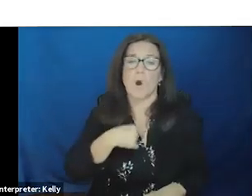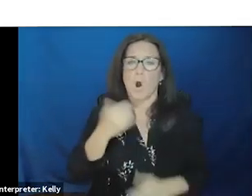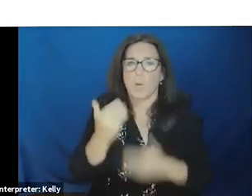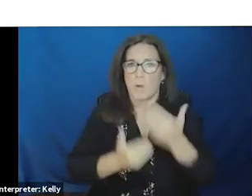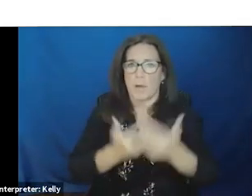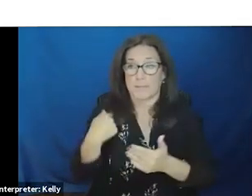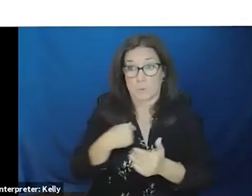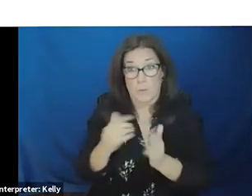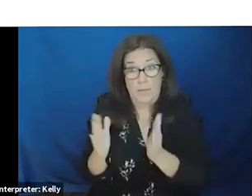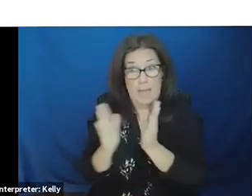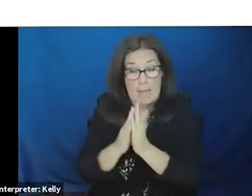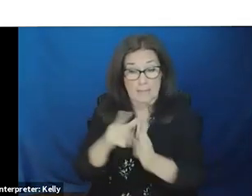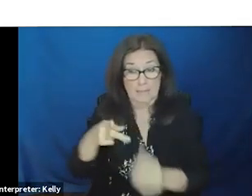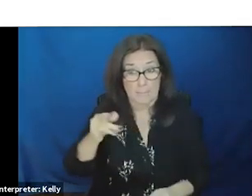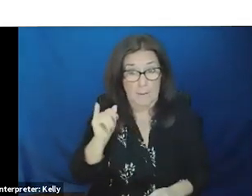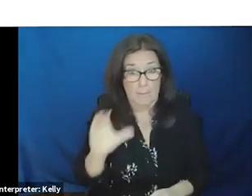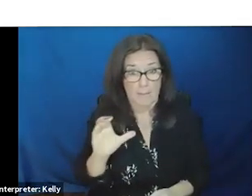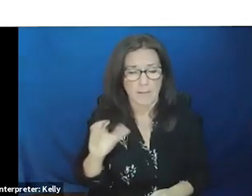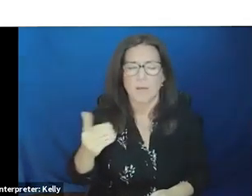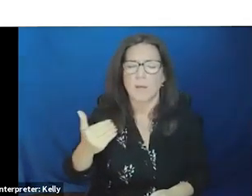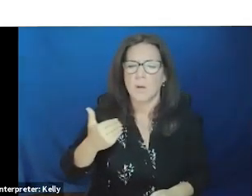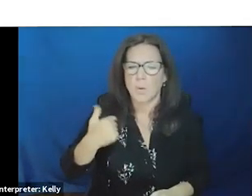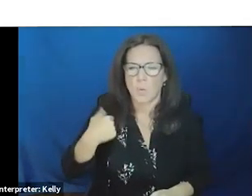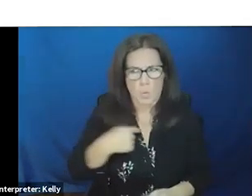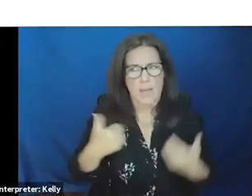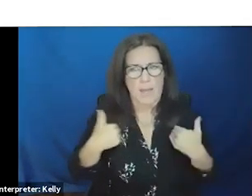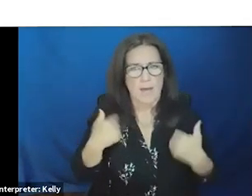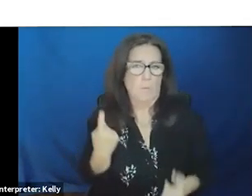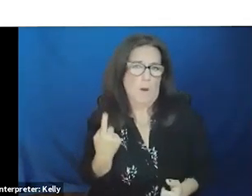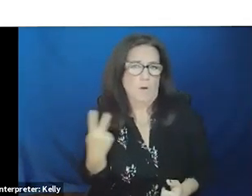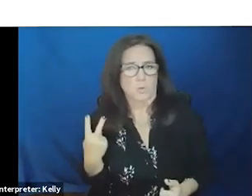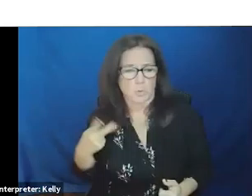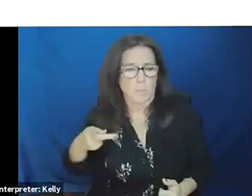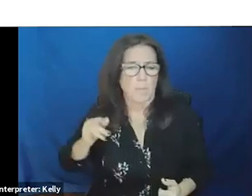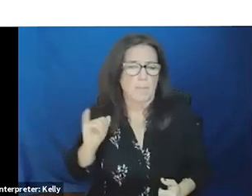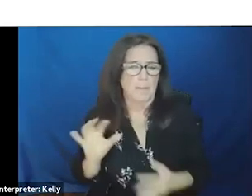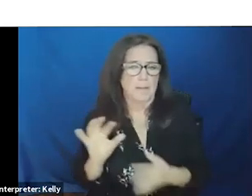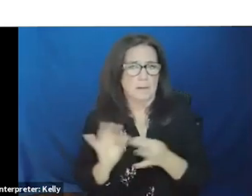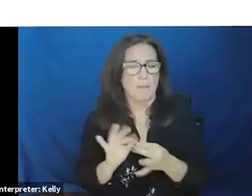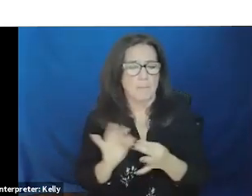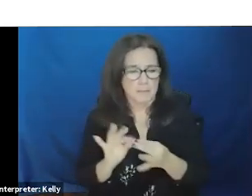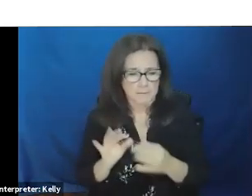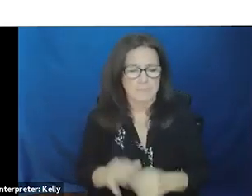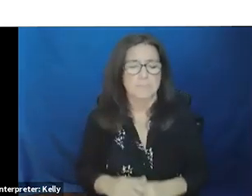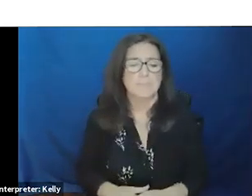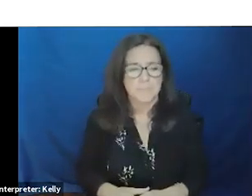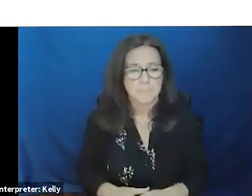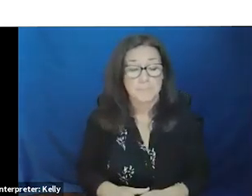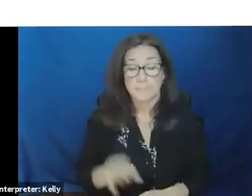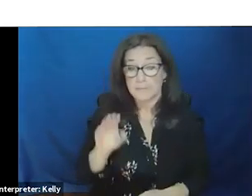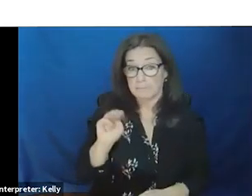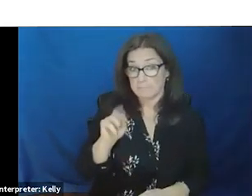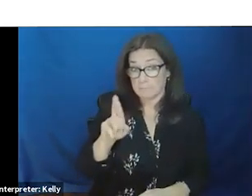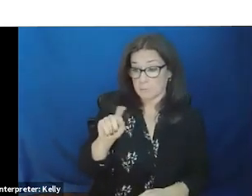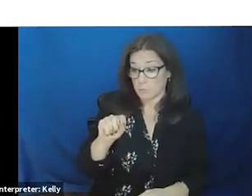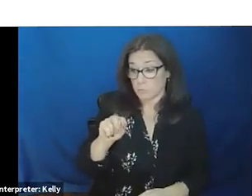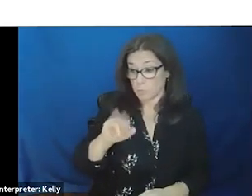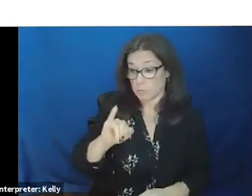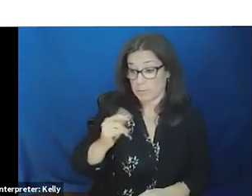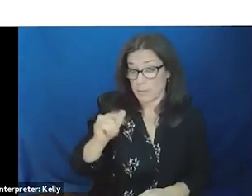en nuestro proceso es que nosotros le pedimos al público y creo que tenemos uno o dos comentarios del público